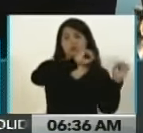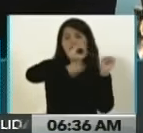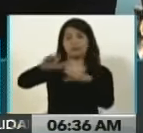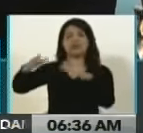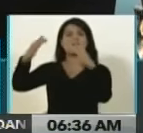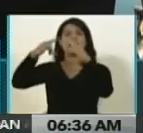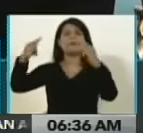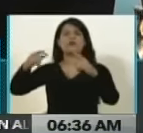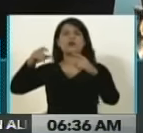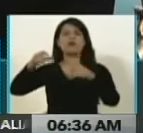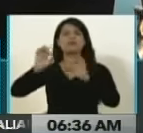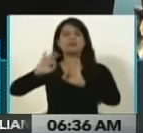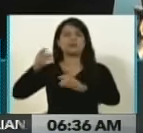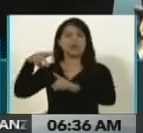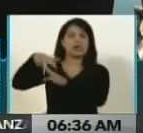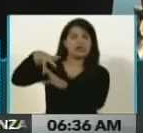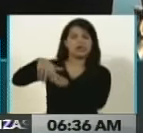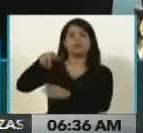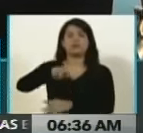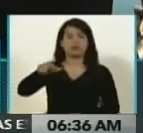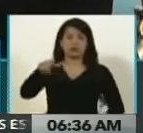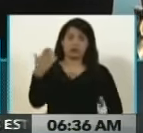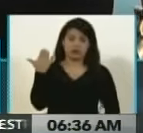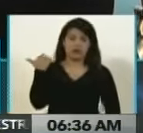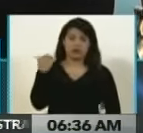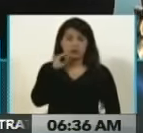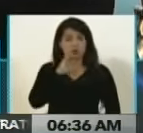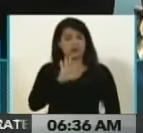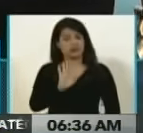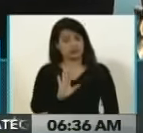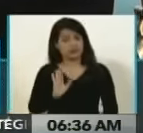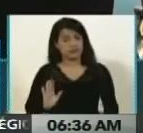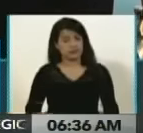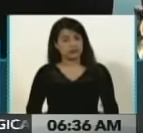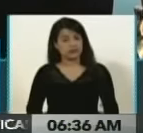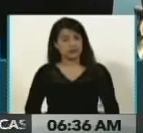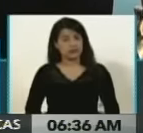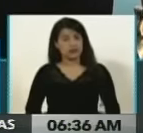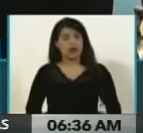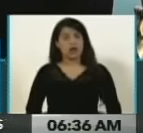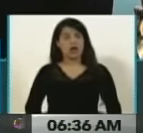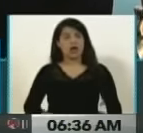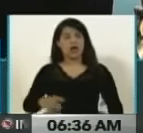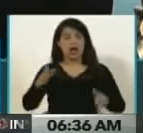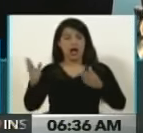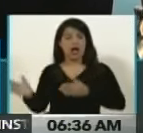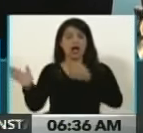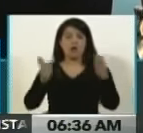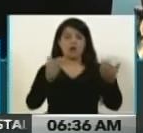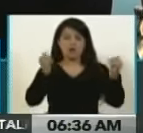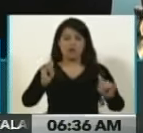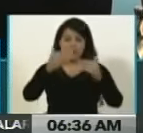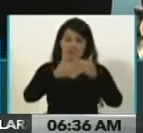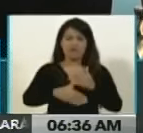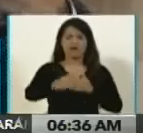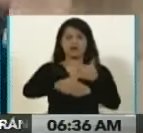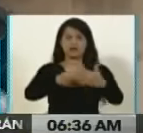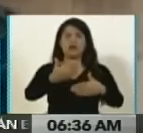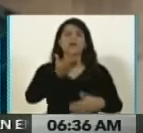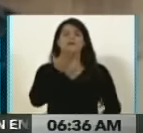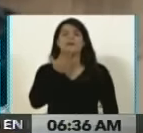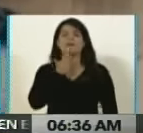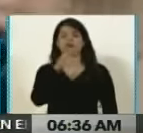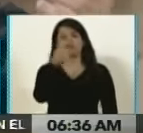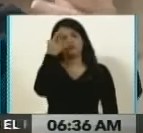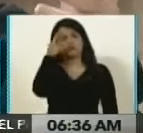estábamos barriendo con eso en ese momento y entrando hacia una nueva etapa, ¿no? Por ejemplo, se sabe